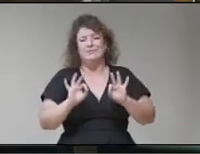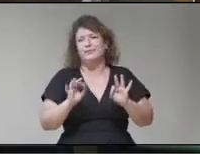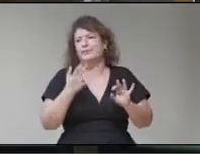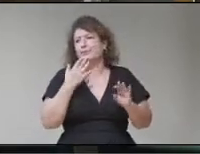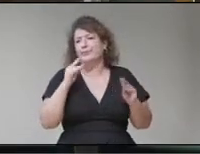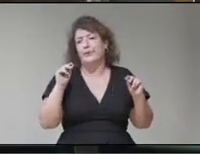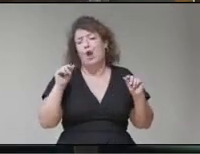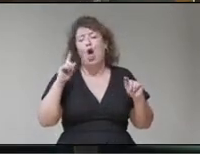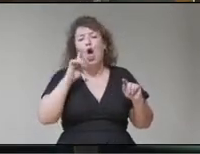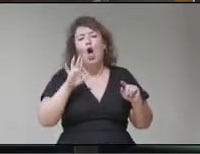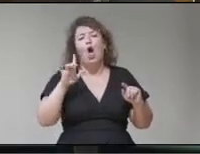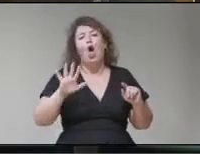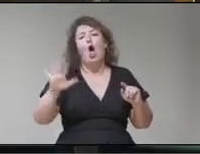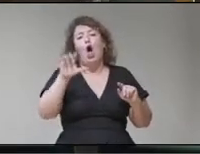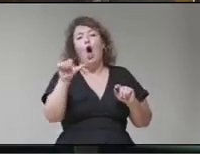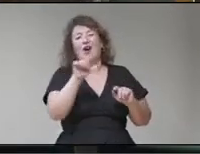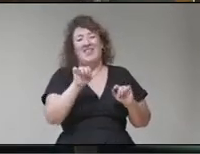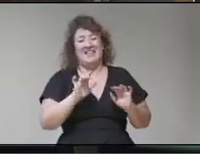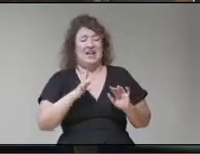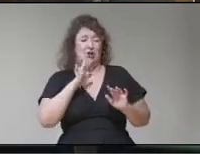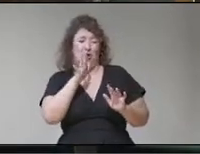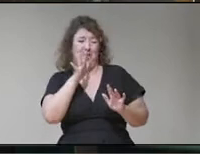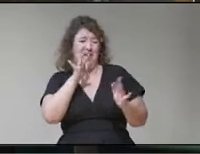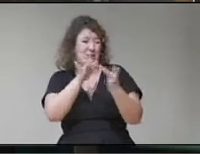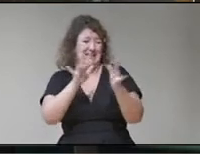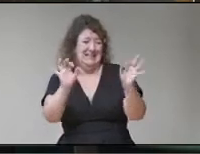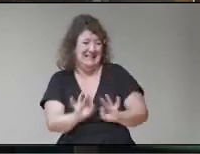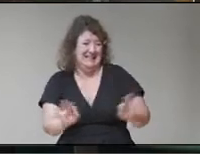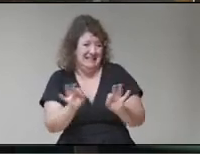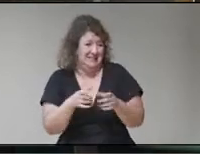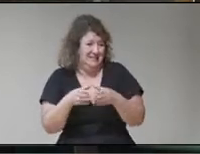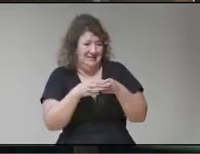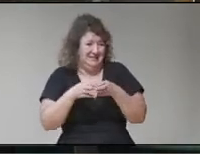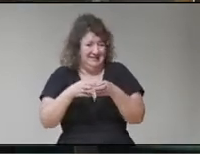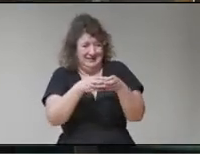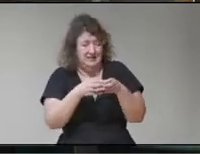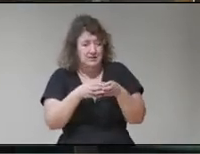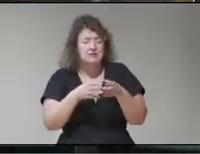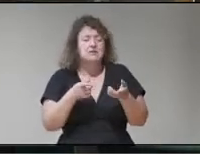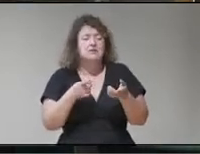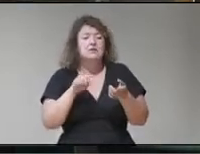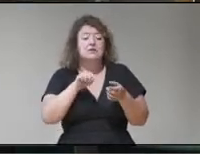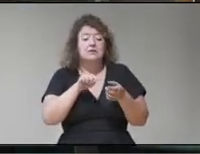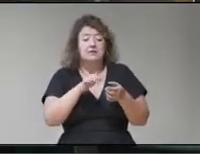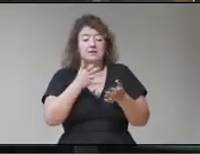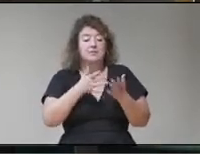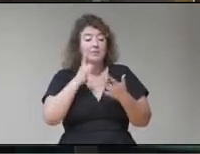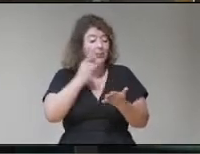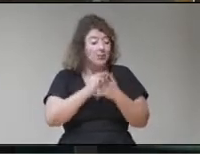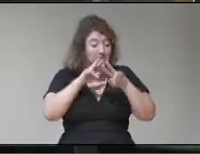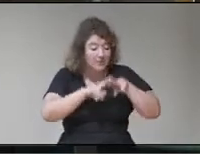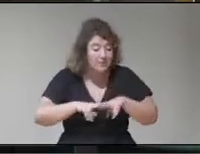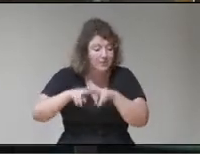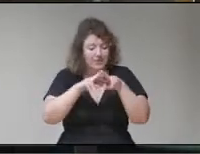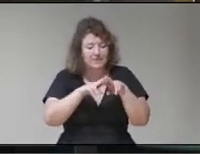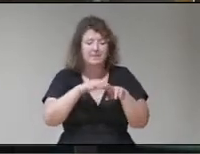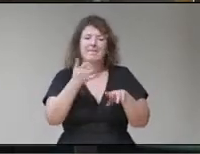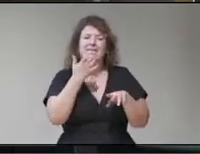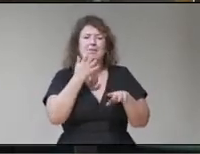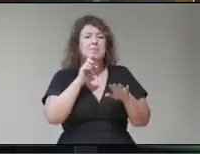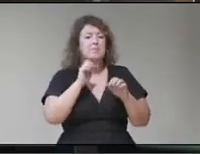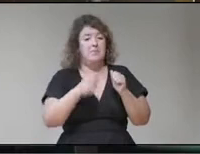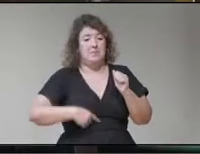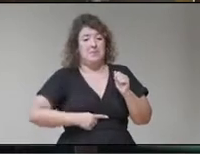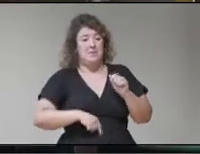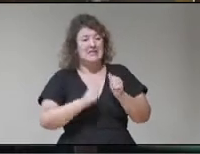decir, occidentales, y lo que se observaba era que la microbiota de estos amerindios era un